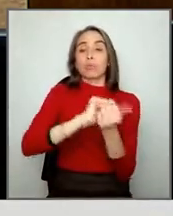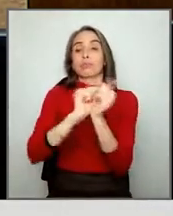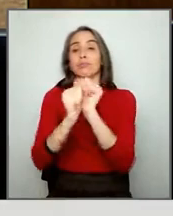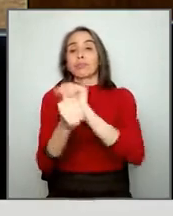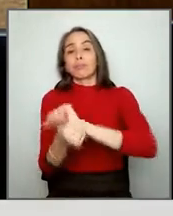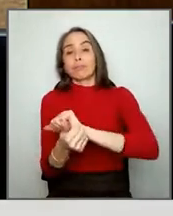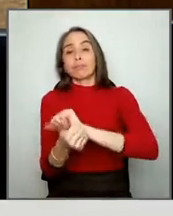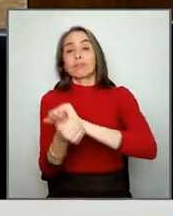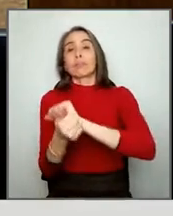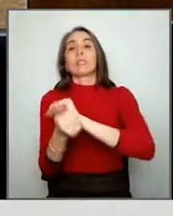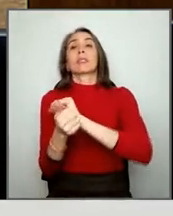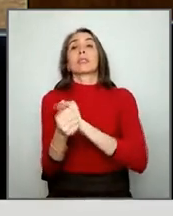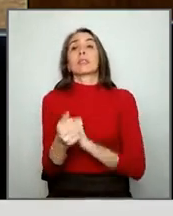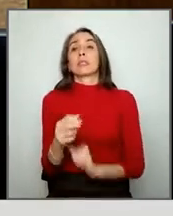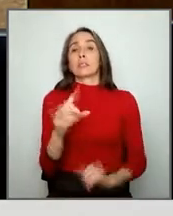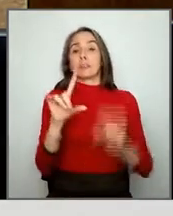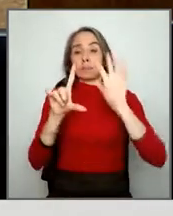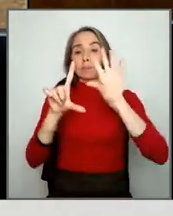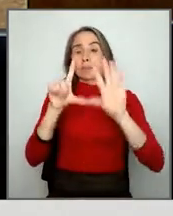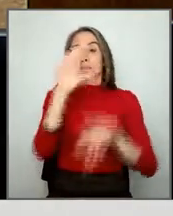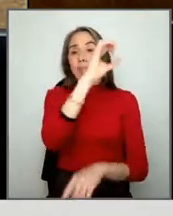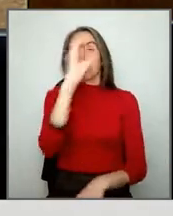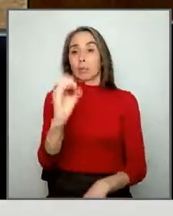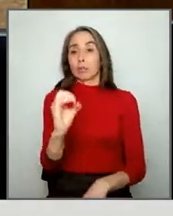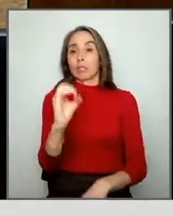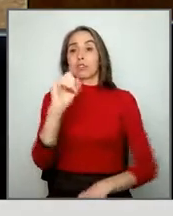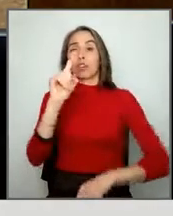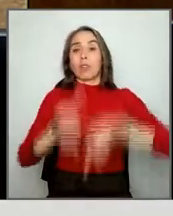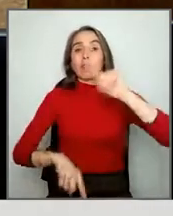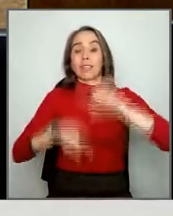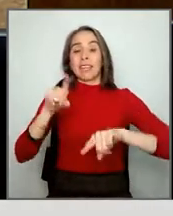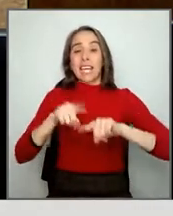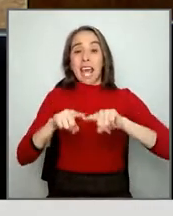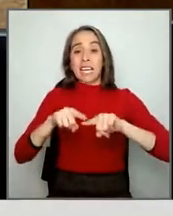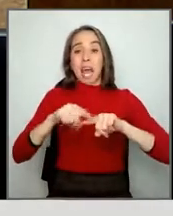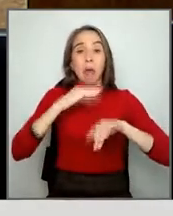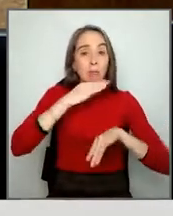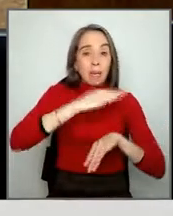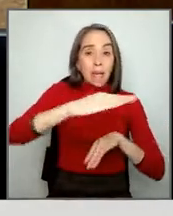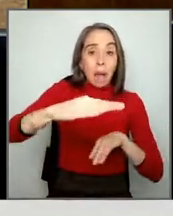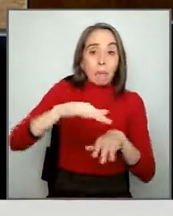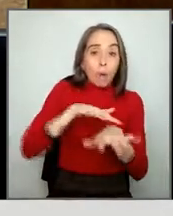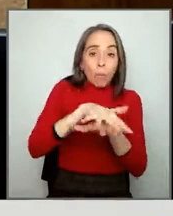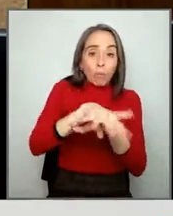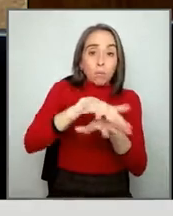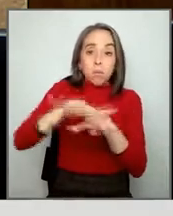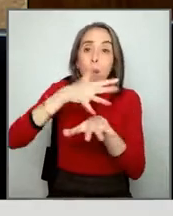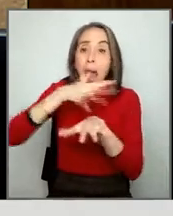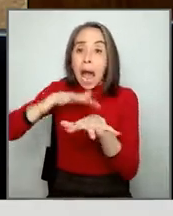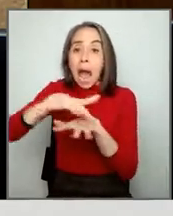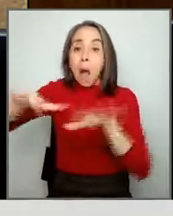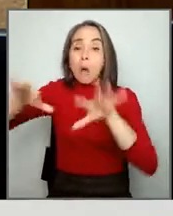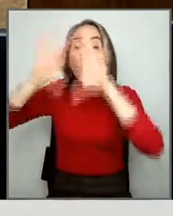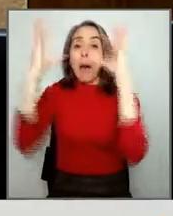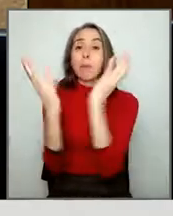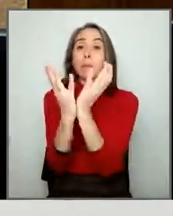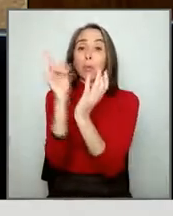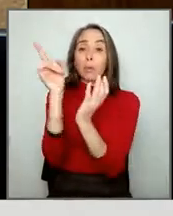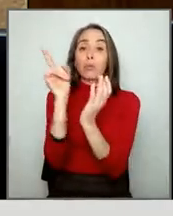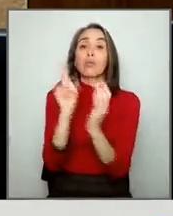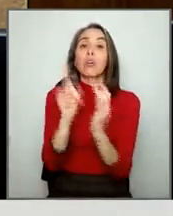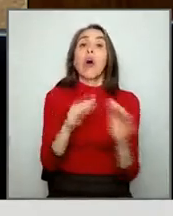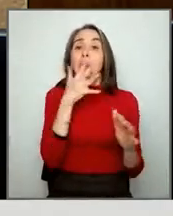casi el 7% de las tierras de regadío en el mundo usan agua que viene de este